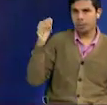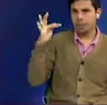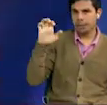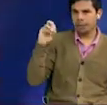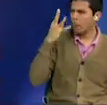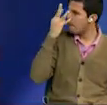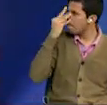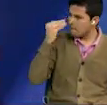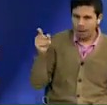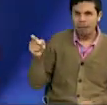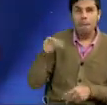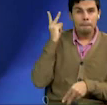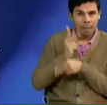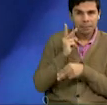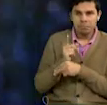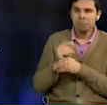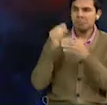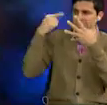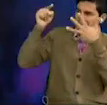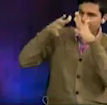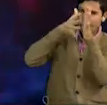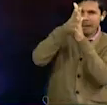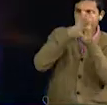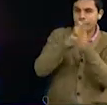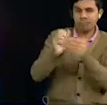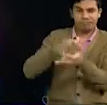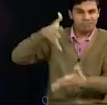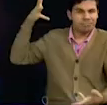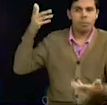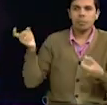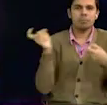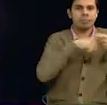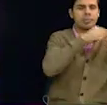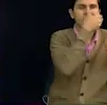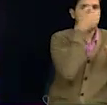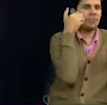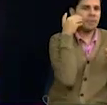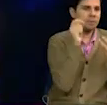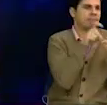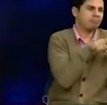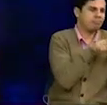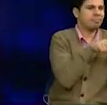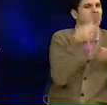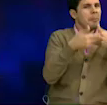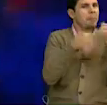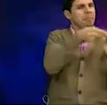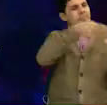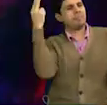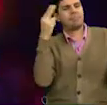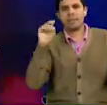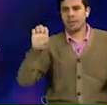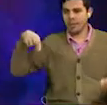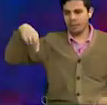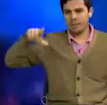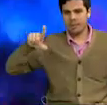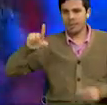los más sanguinarios, sino por sus extravagancias, comenzó la fila de las FARC, pero luego se habría unido al EPL, donde fue primero